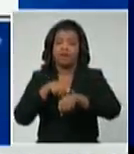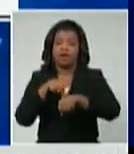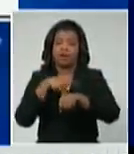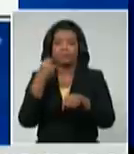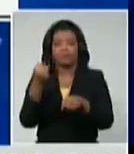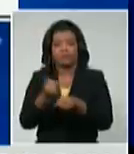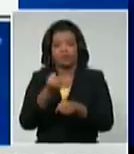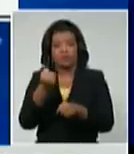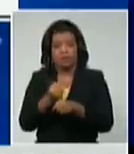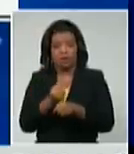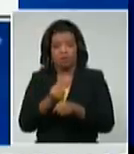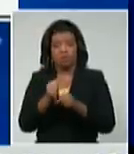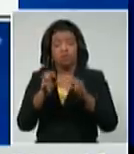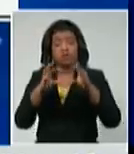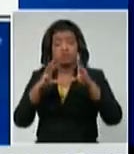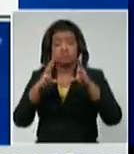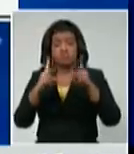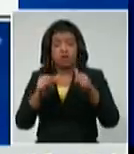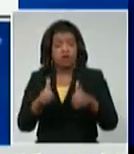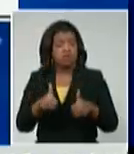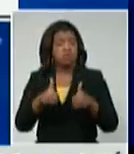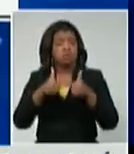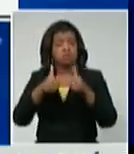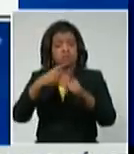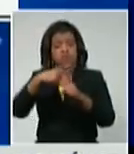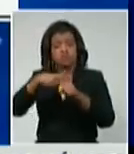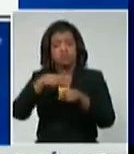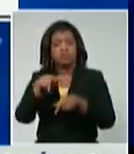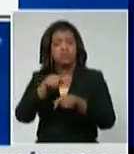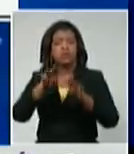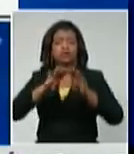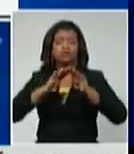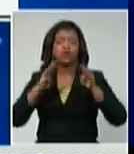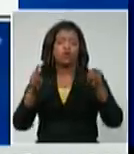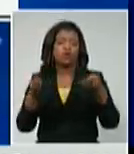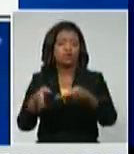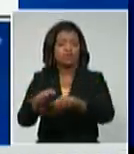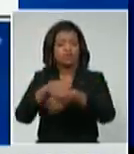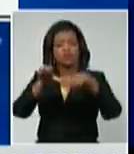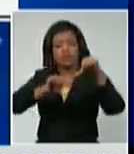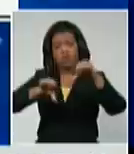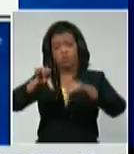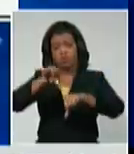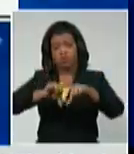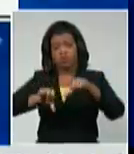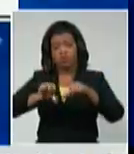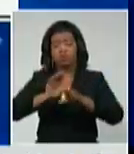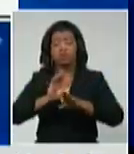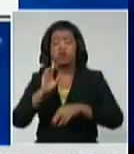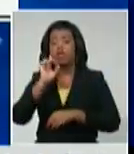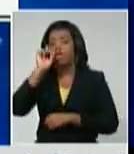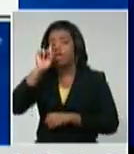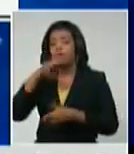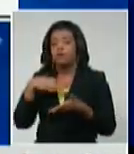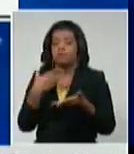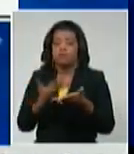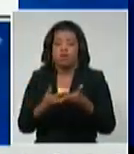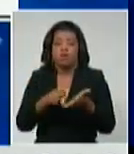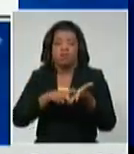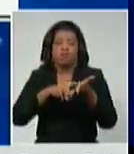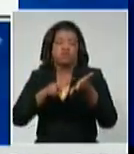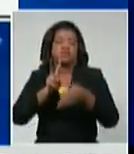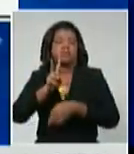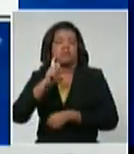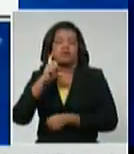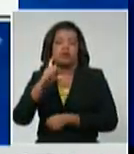con resultados muy satisfactorios, igual que todos, y que procesa ya las muestras de Villa Clara, de Santi